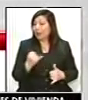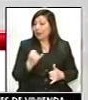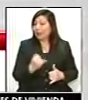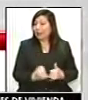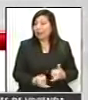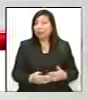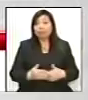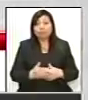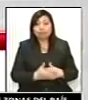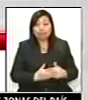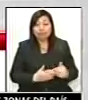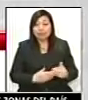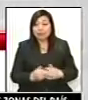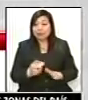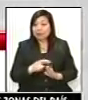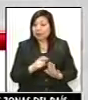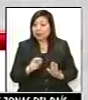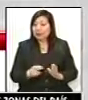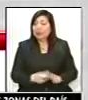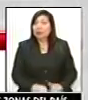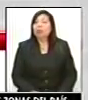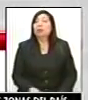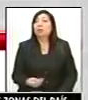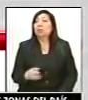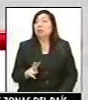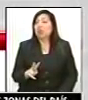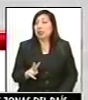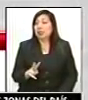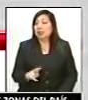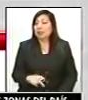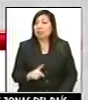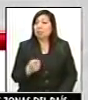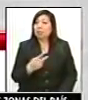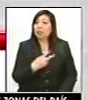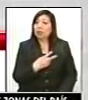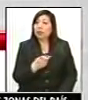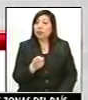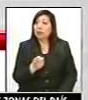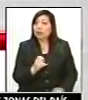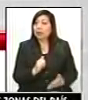la construcción del proyecto, ascendieron a